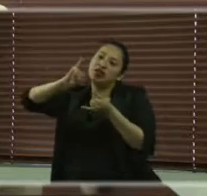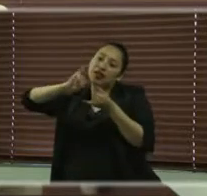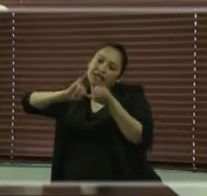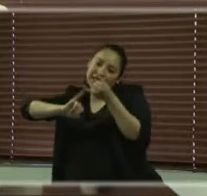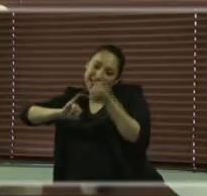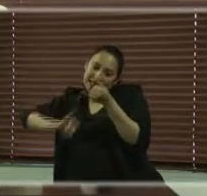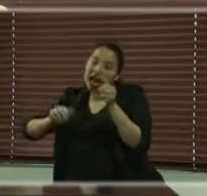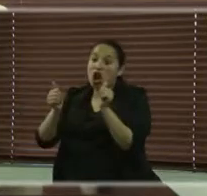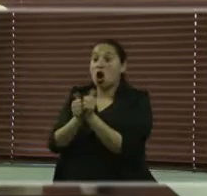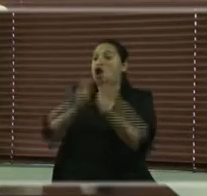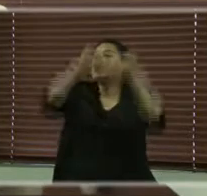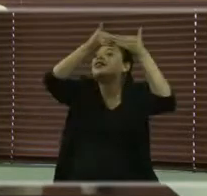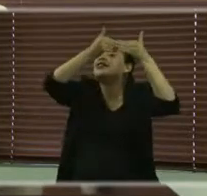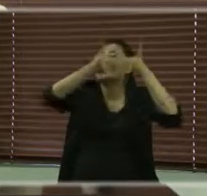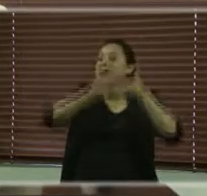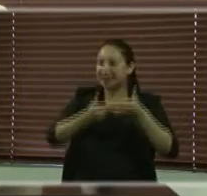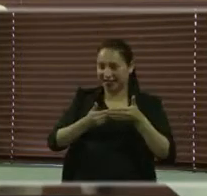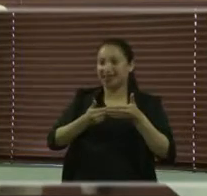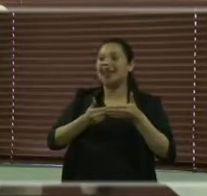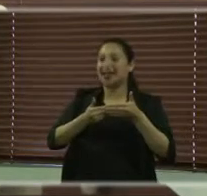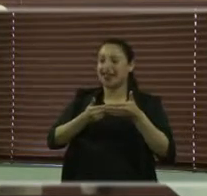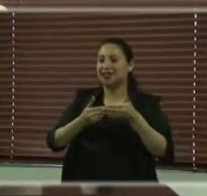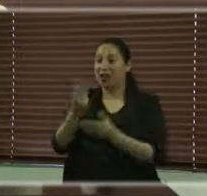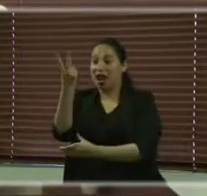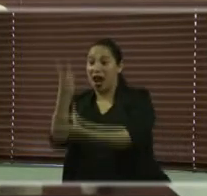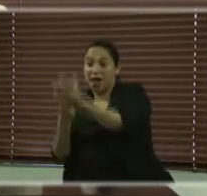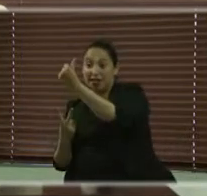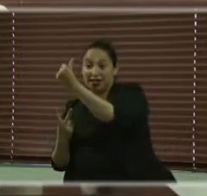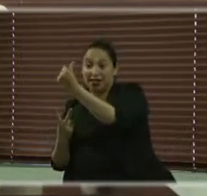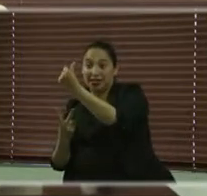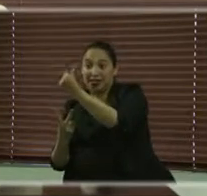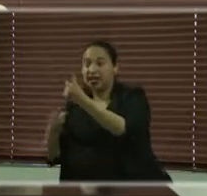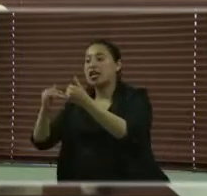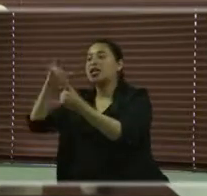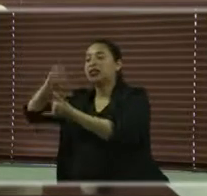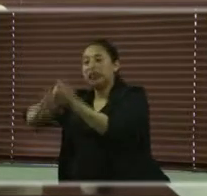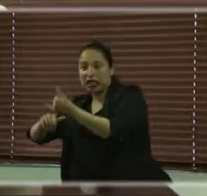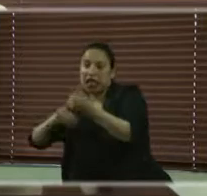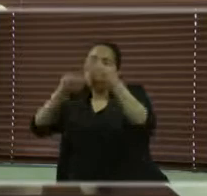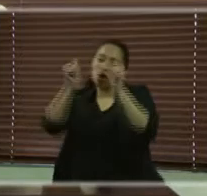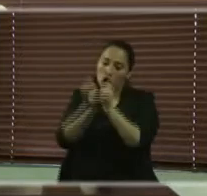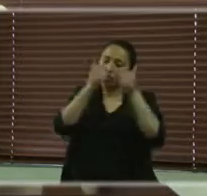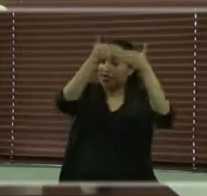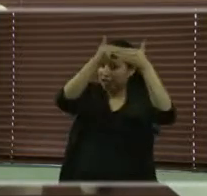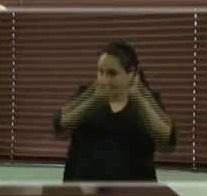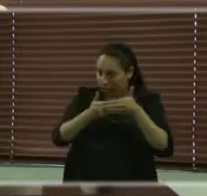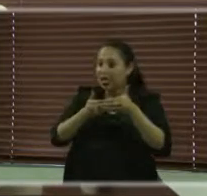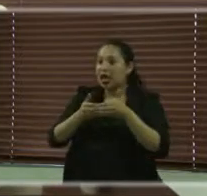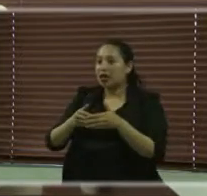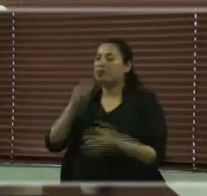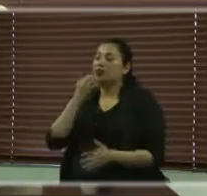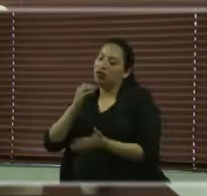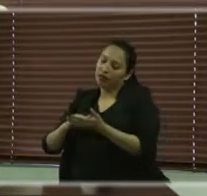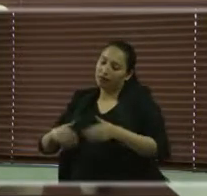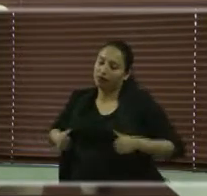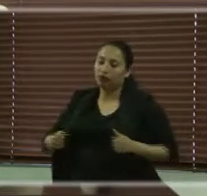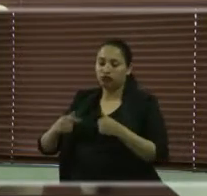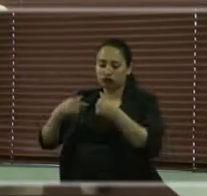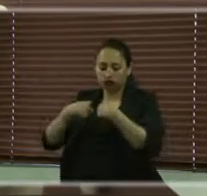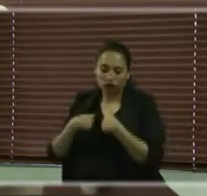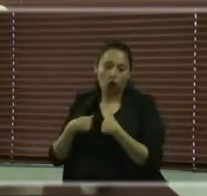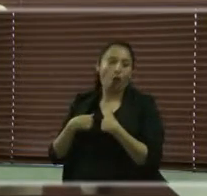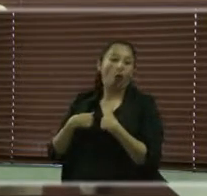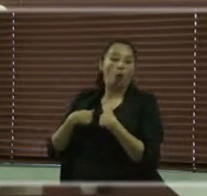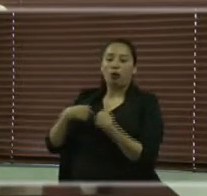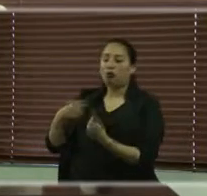a los servicios relacionados con el VIH sida si hemos sido muy muy concretos en incluirlo siempre porque Claro